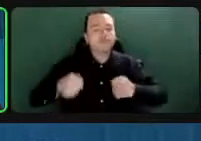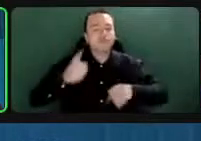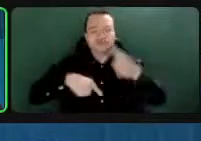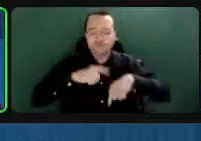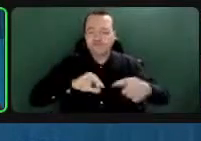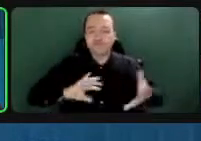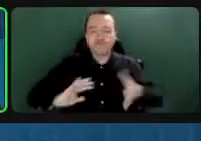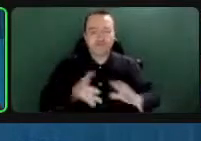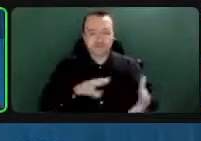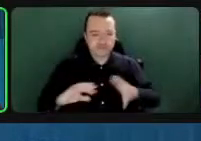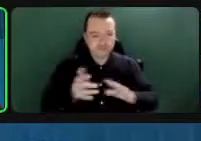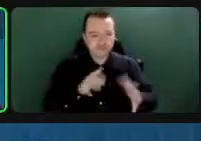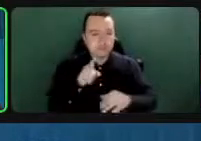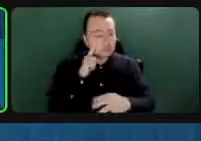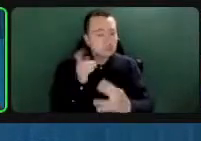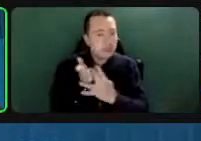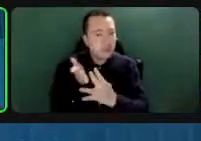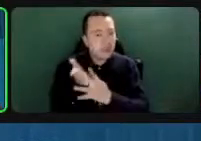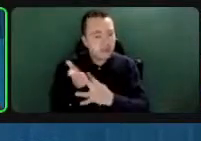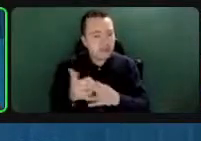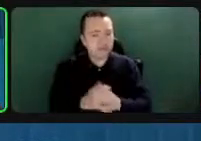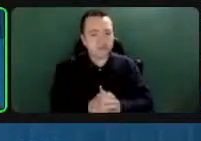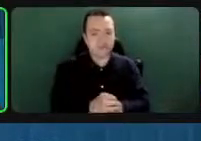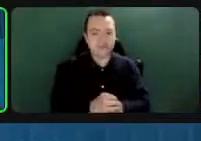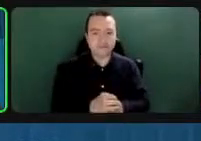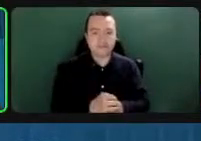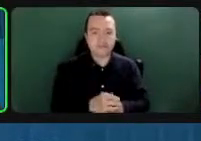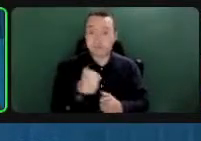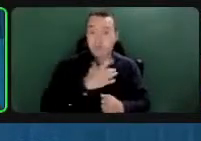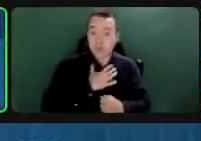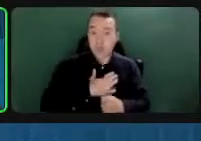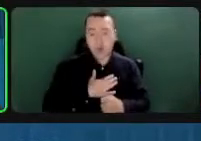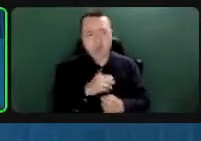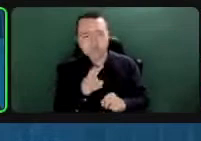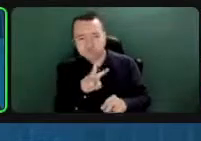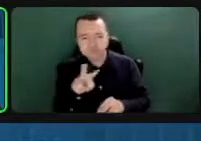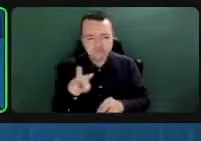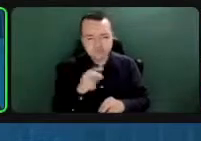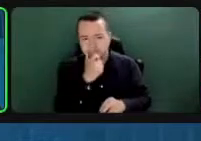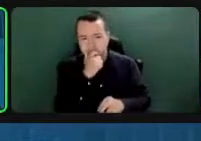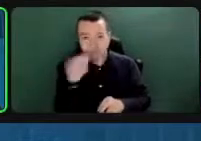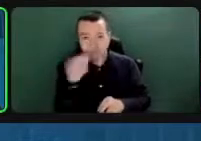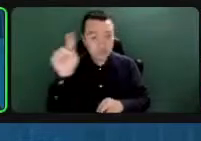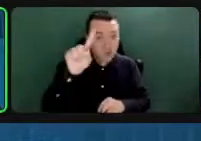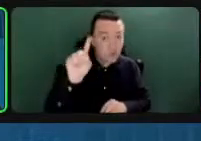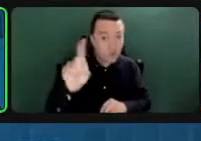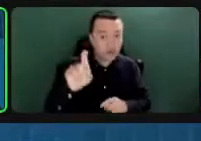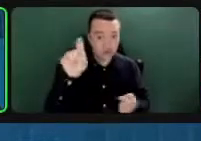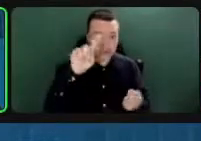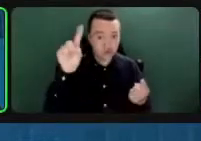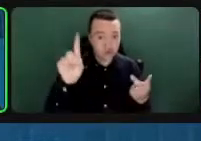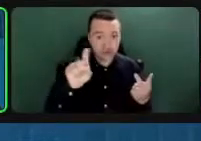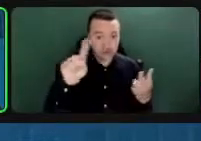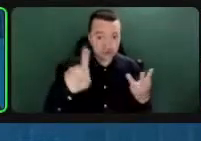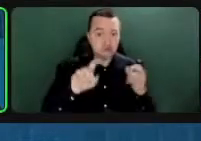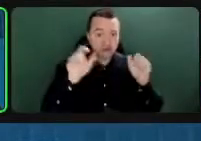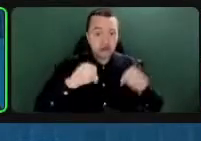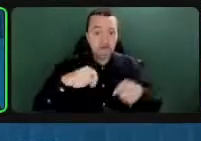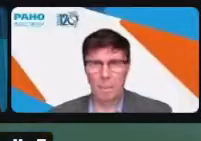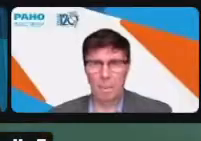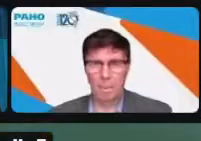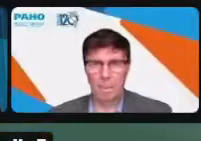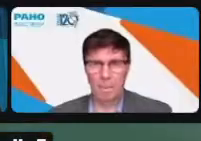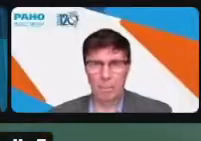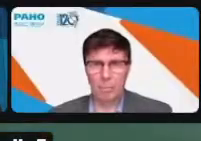accesible. Para realizar preguntas, por favor les pedimos que las realicen a través del botón de Q&A